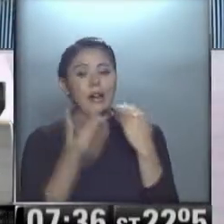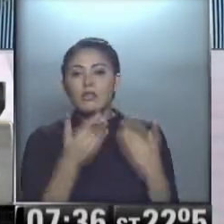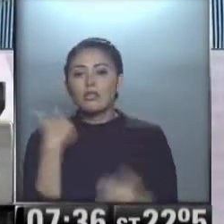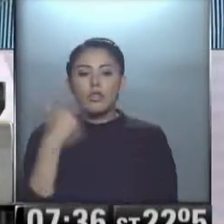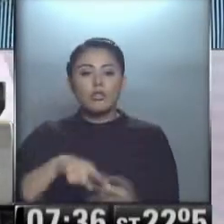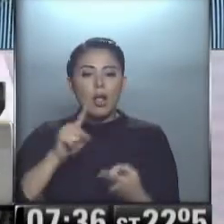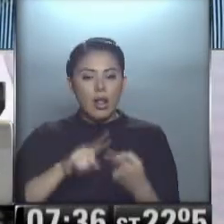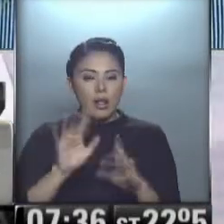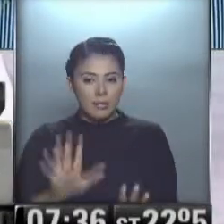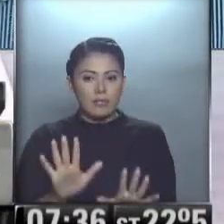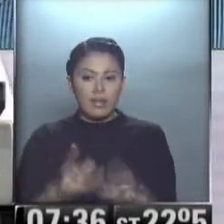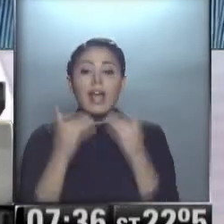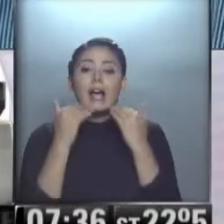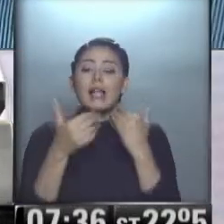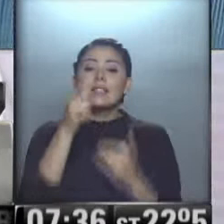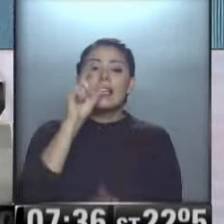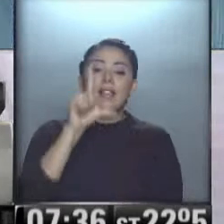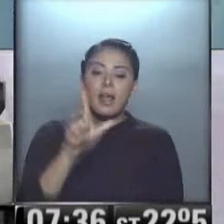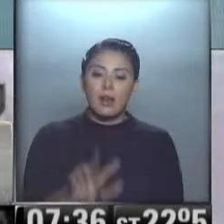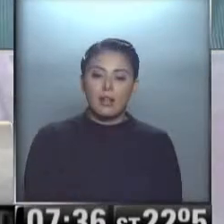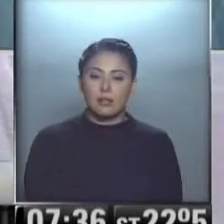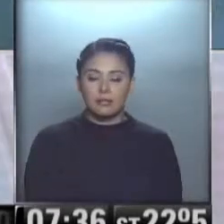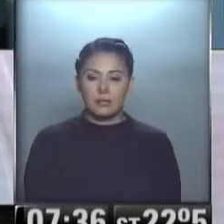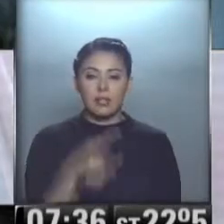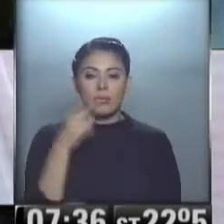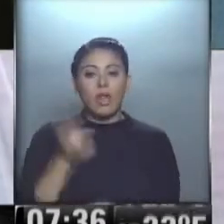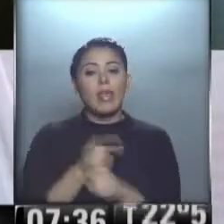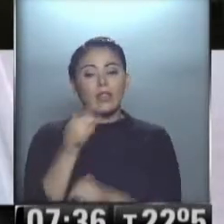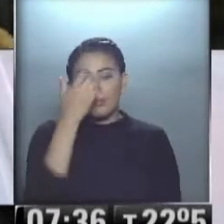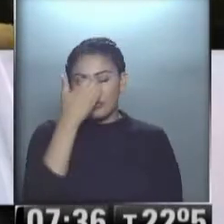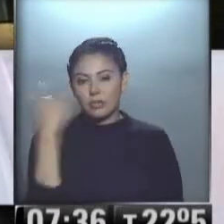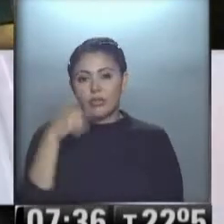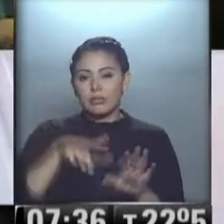la mañana. Gracias, Ariel. Hasta luego, seguimos